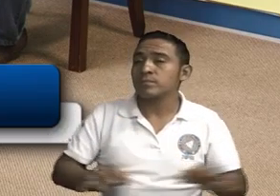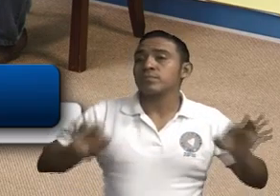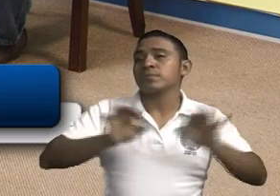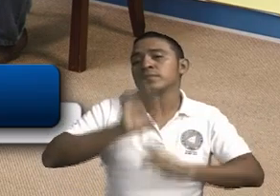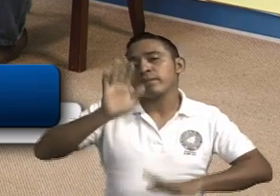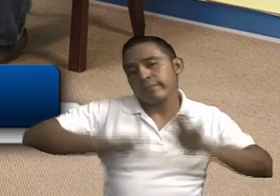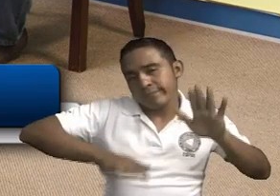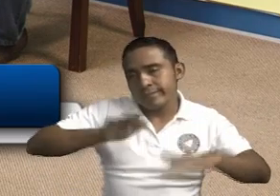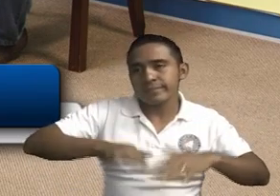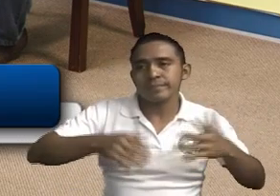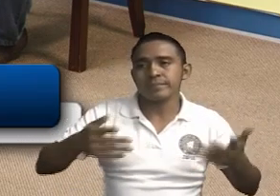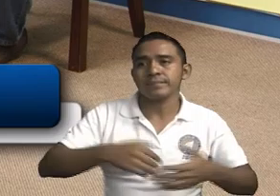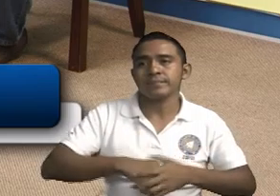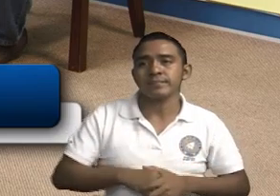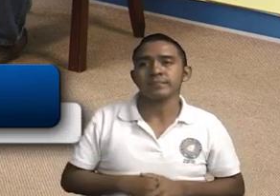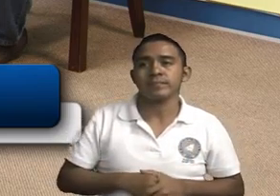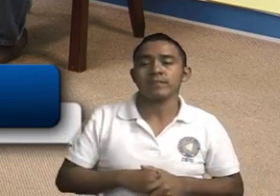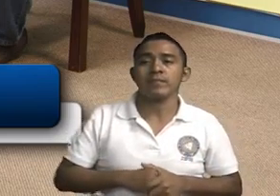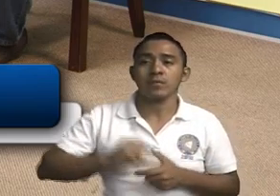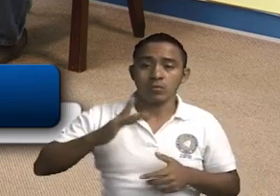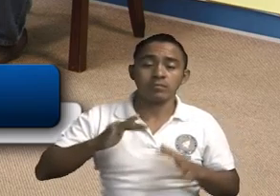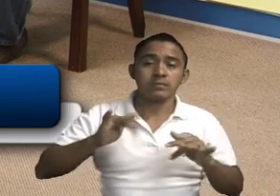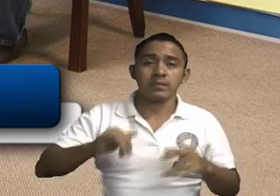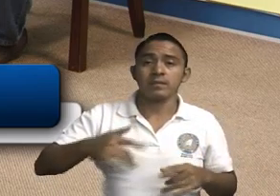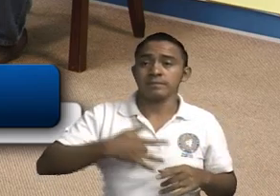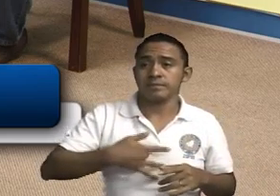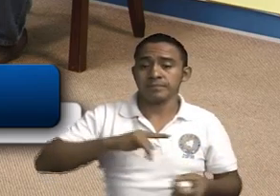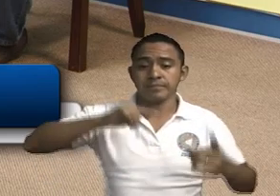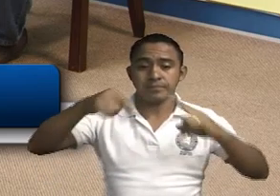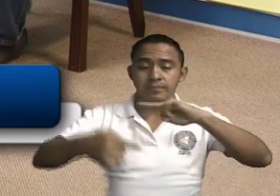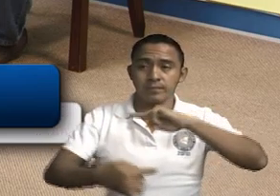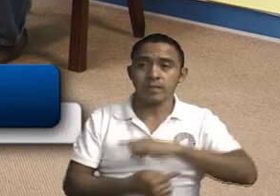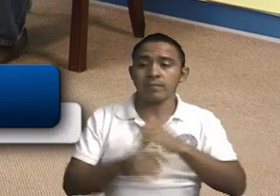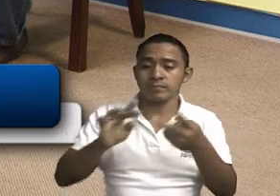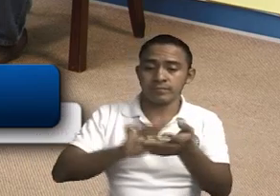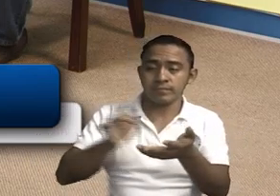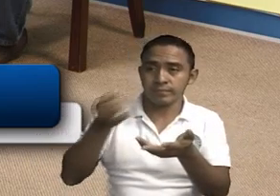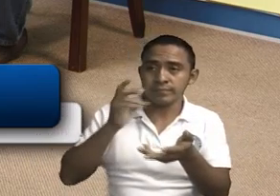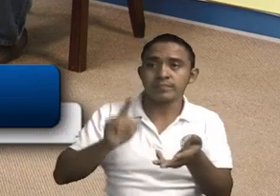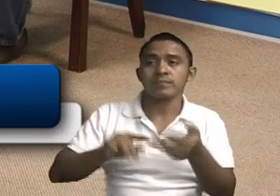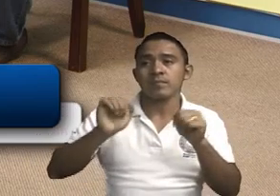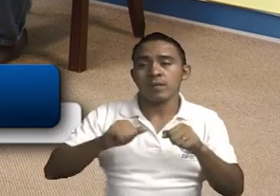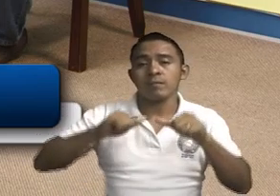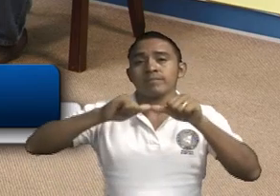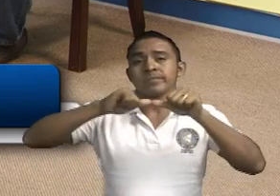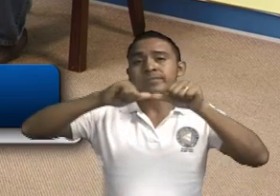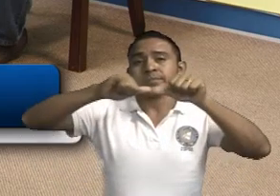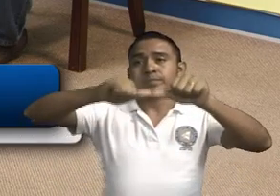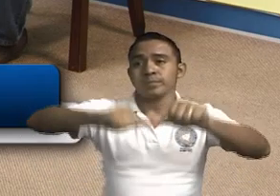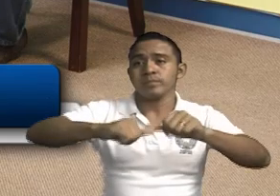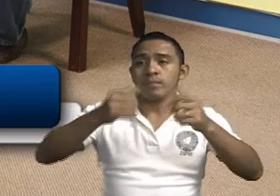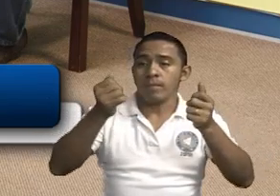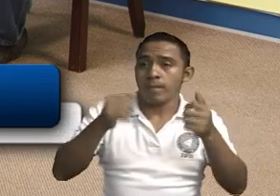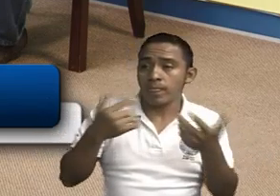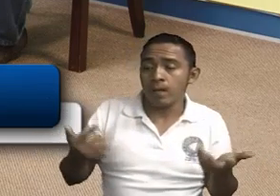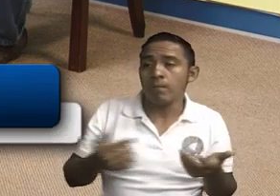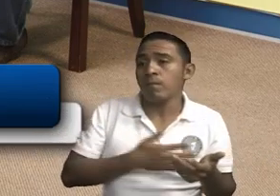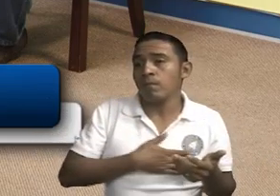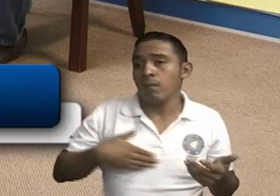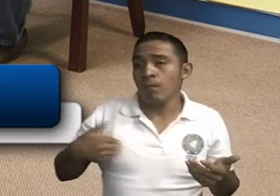veces, aunque existan todos los cambios y aunque exista un tratamiento de por medio, puede persistir. Y como te digo, a veces es